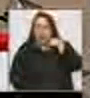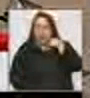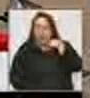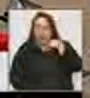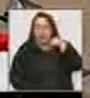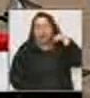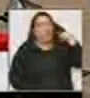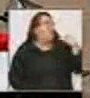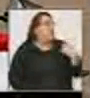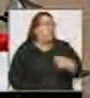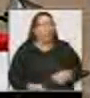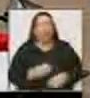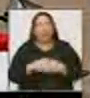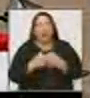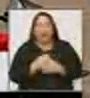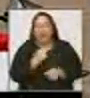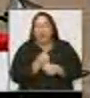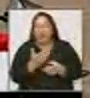no te metas con tu restaurante.